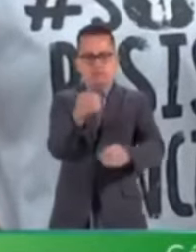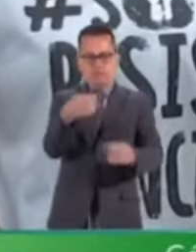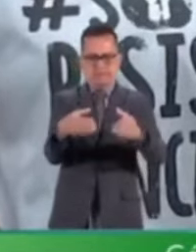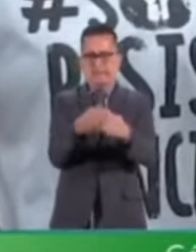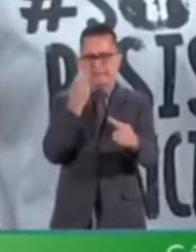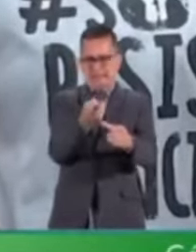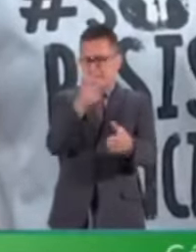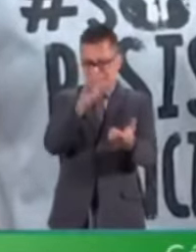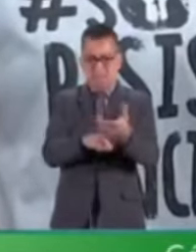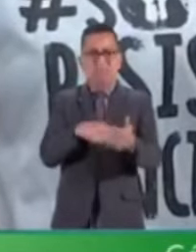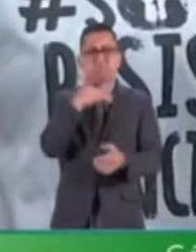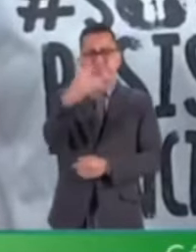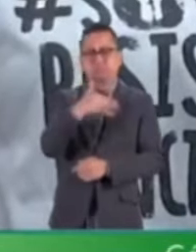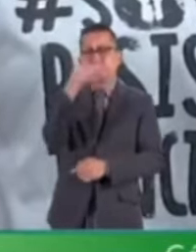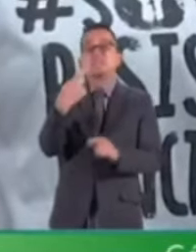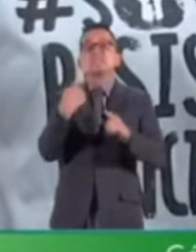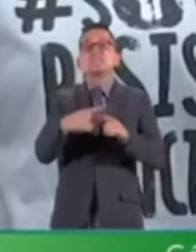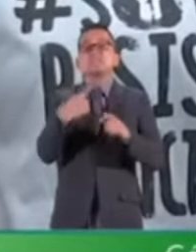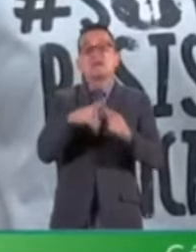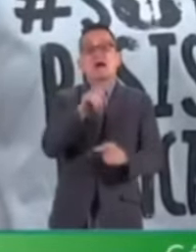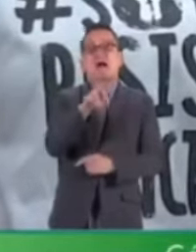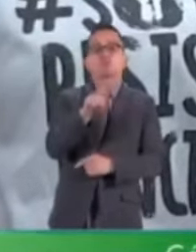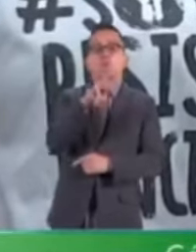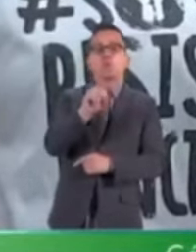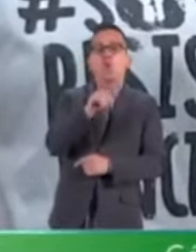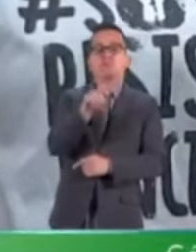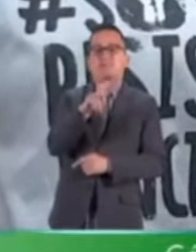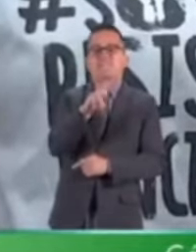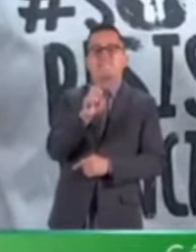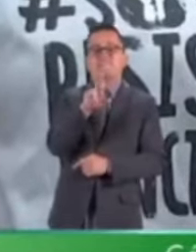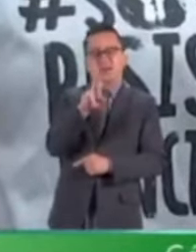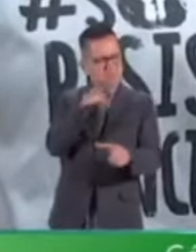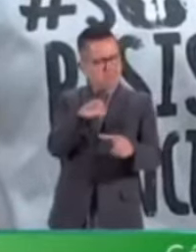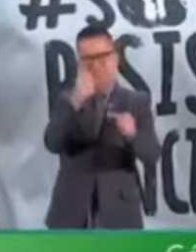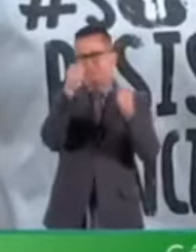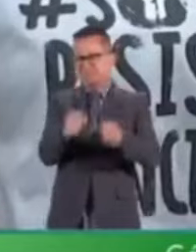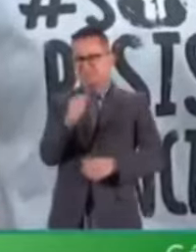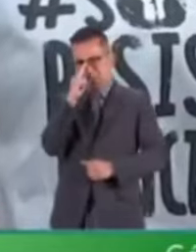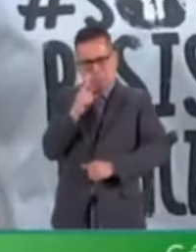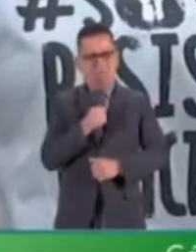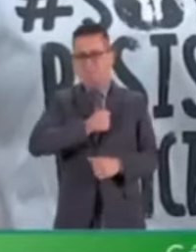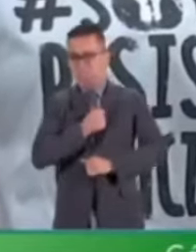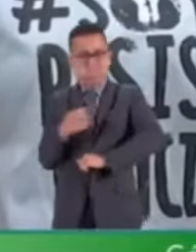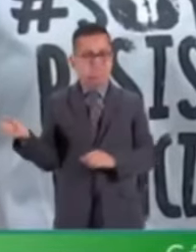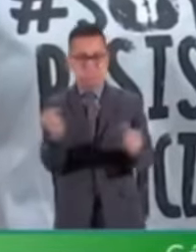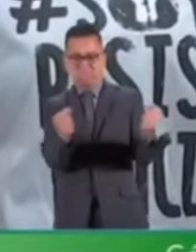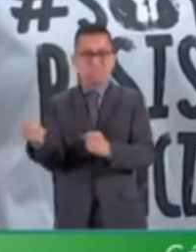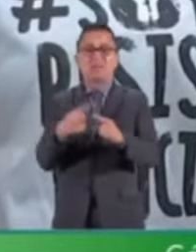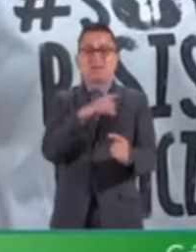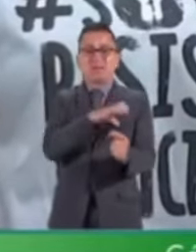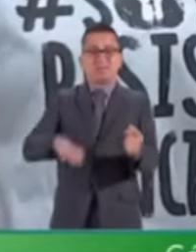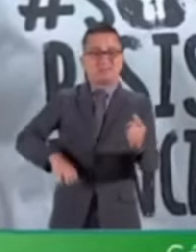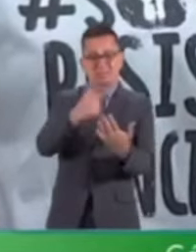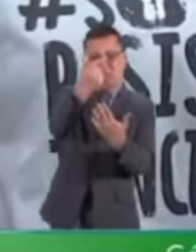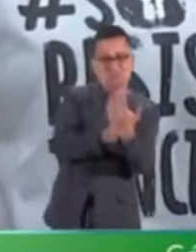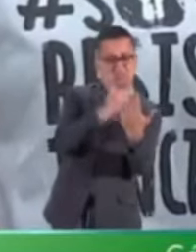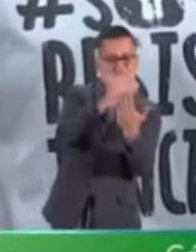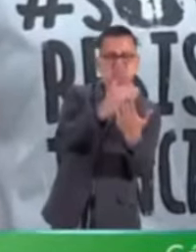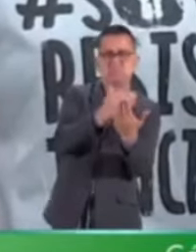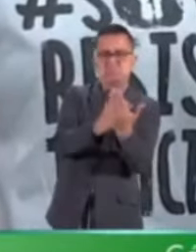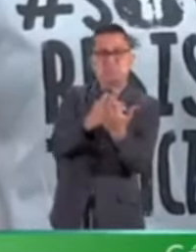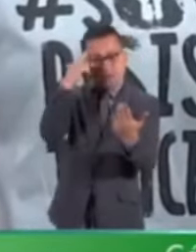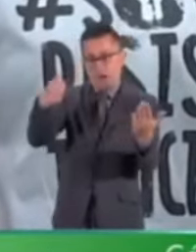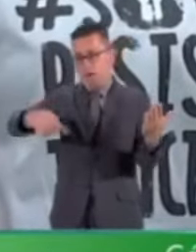la red de corrupción de Arturo Saldívar, será quien imponga los perfiles que salgan de esa tómbola. Y ustedes